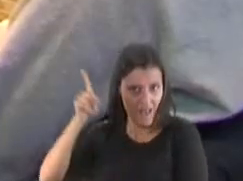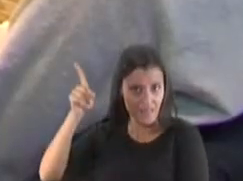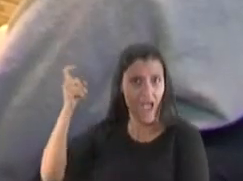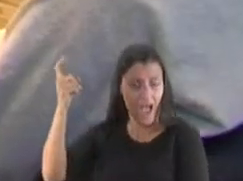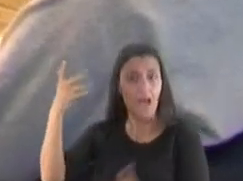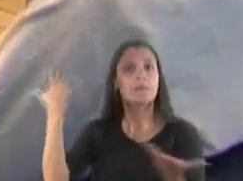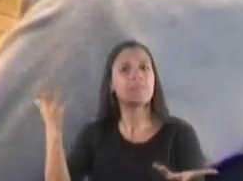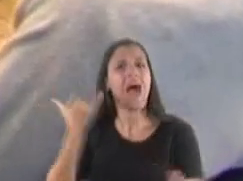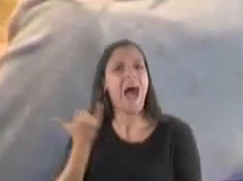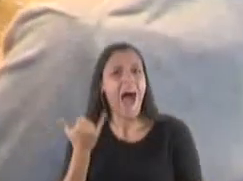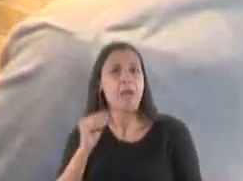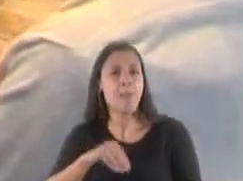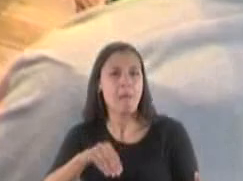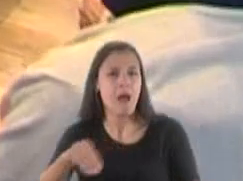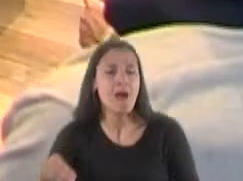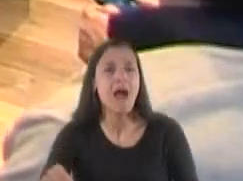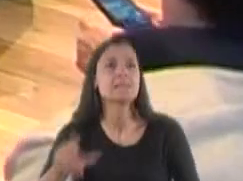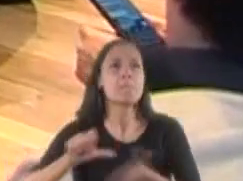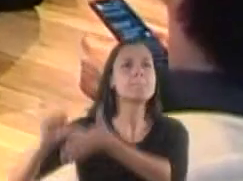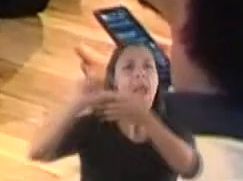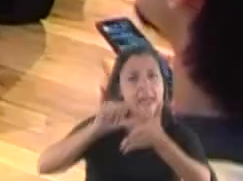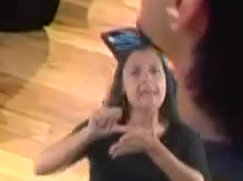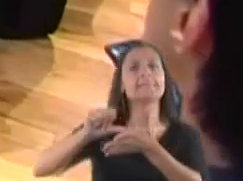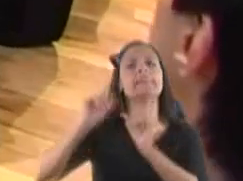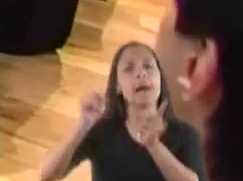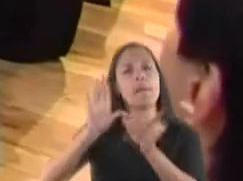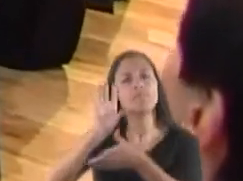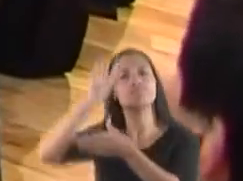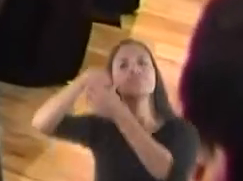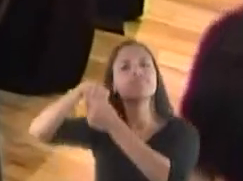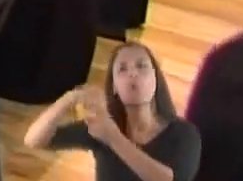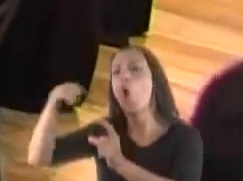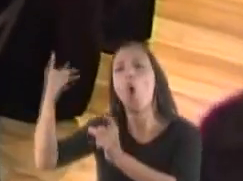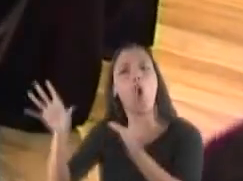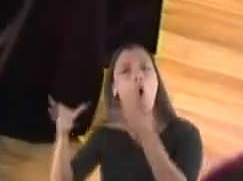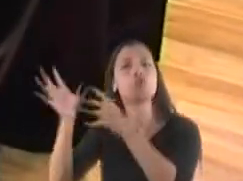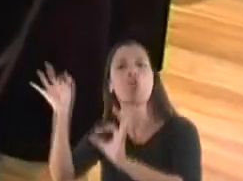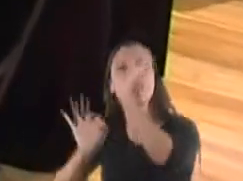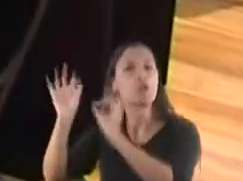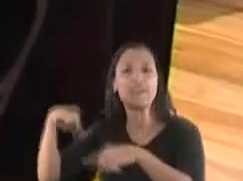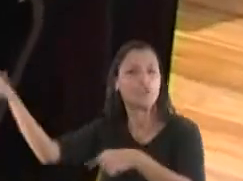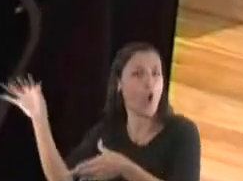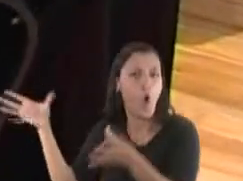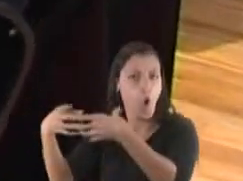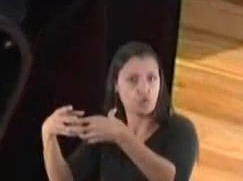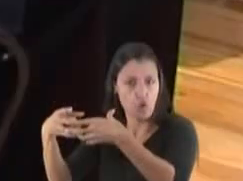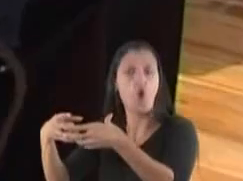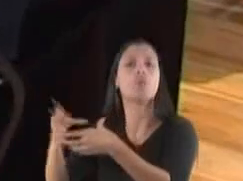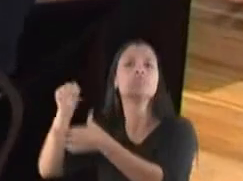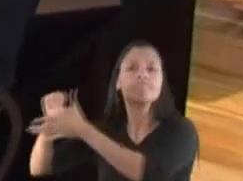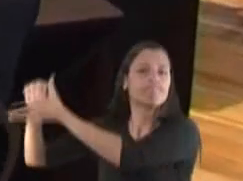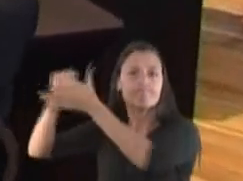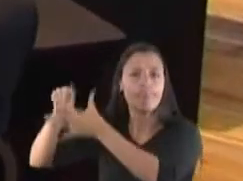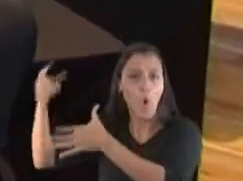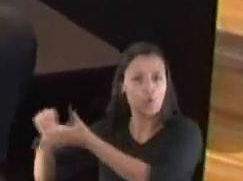otros conglomerados de países que son parte de otros proyectos de grupos